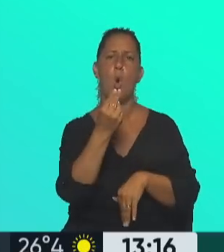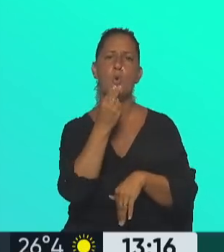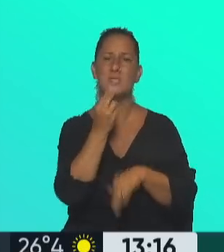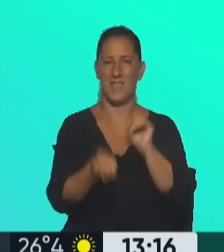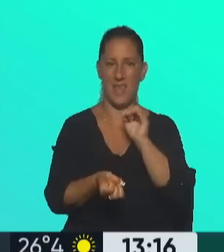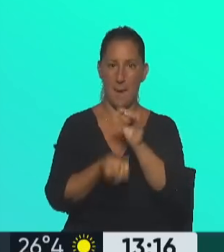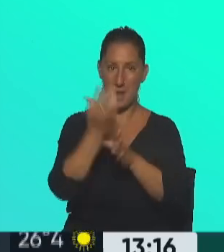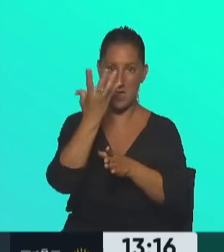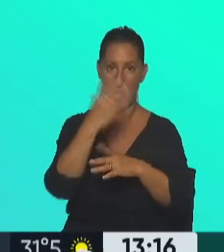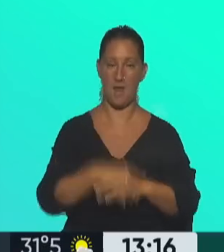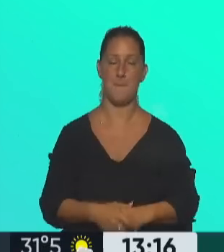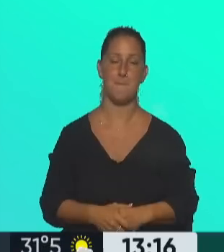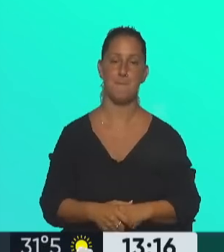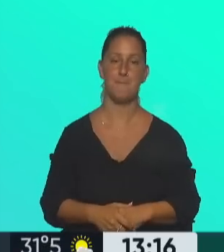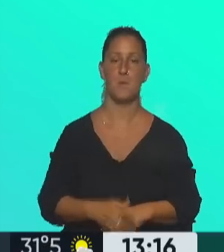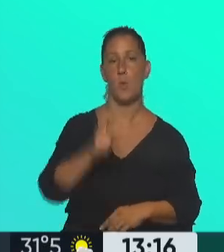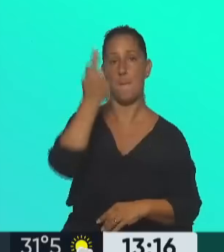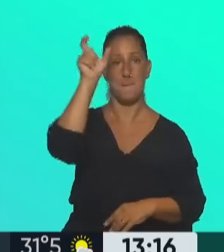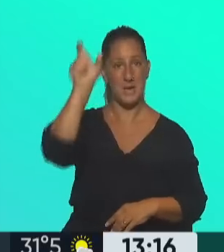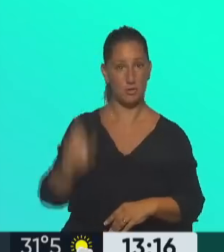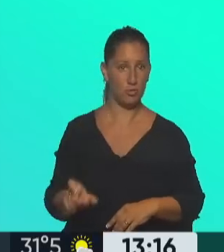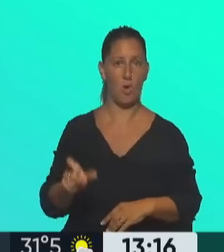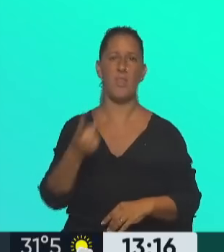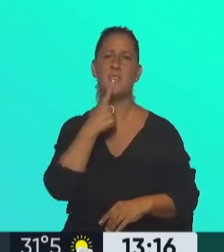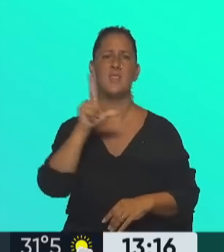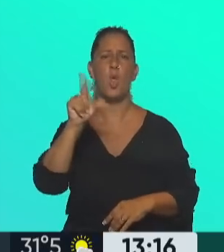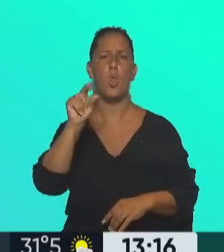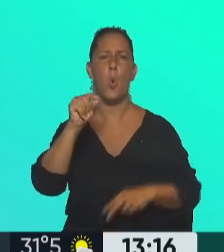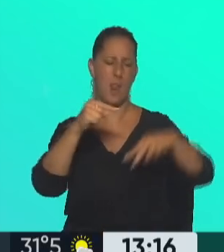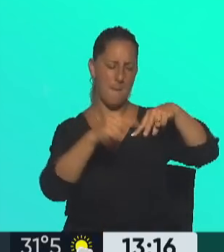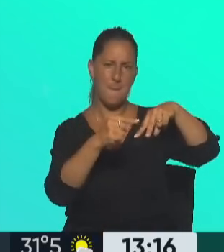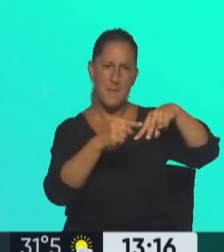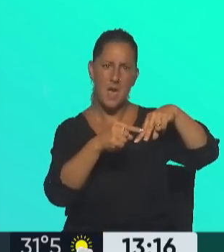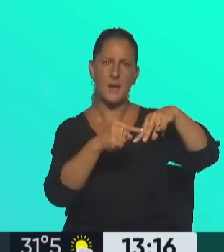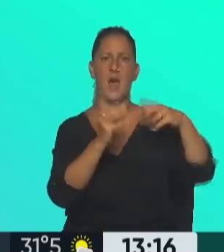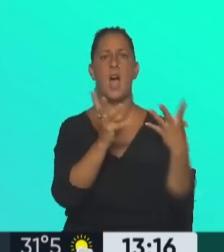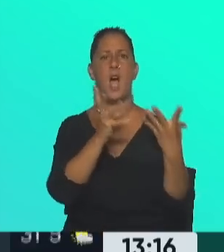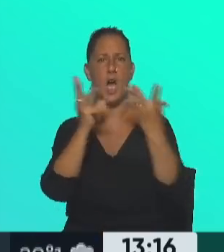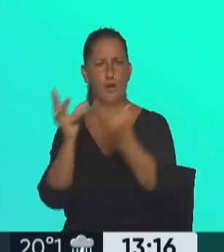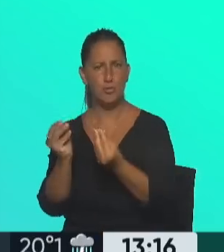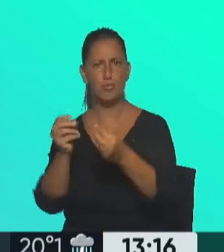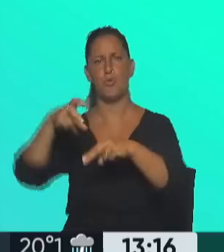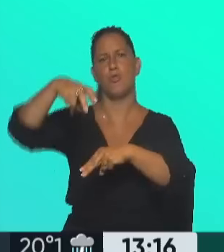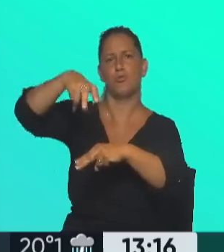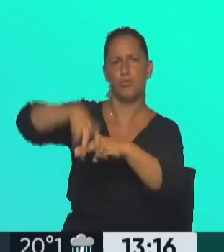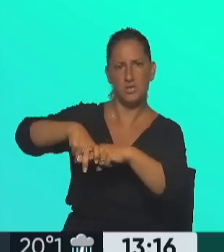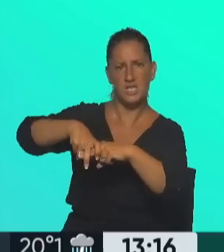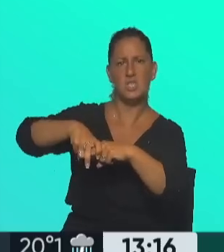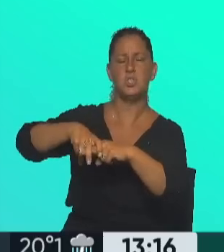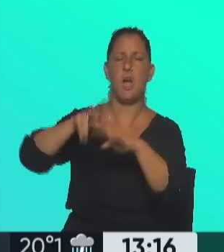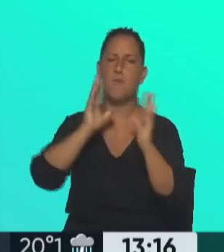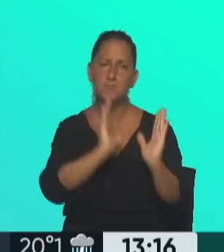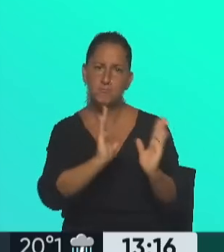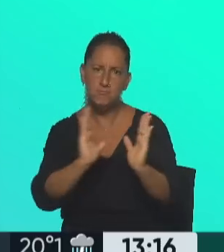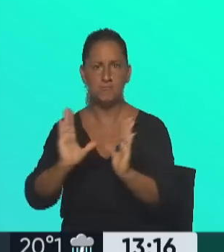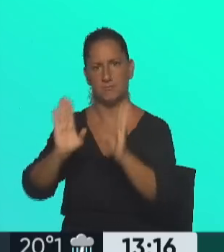de la mañana había una persona alegando un dolor en una de sus piernas se lo asistió se le dio una silla bueno hubo todo un operativo